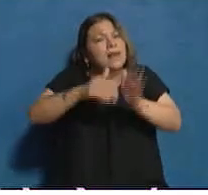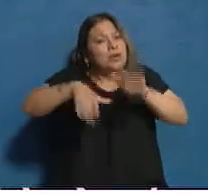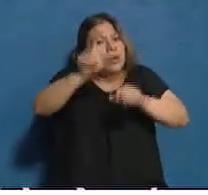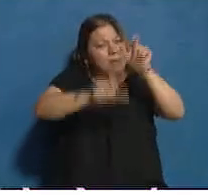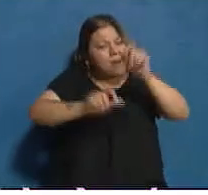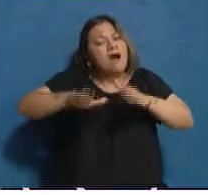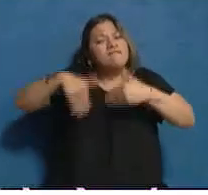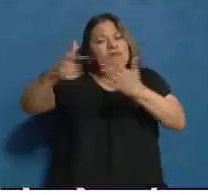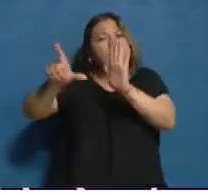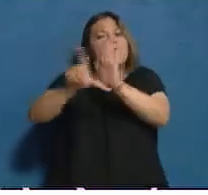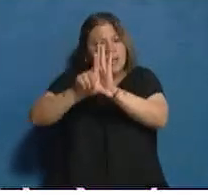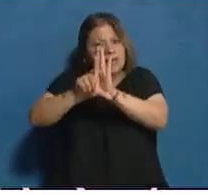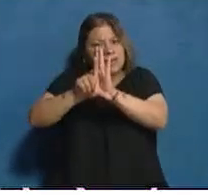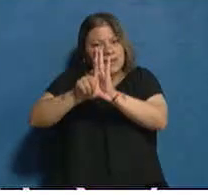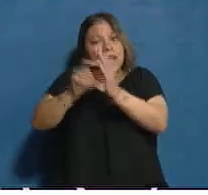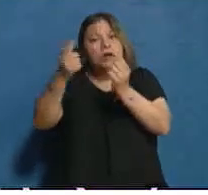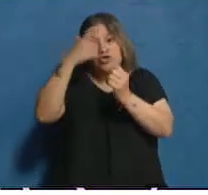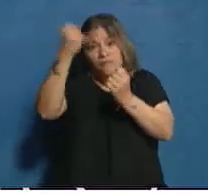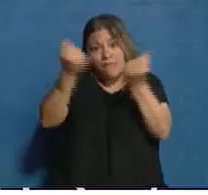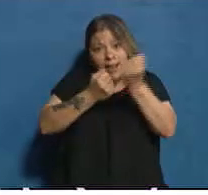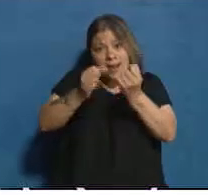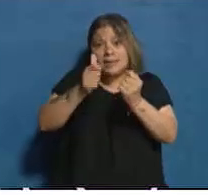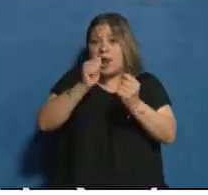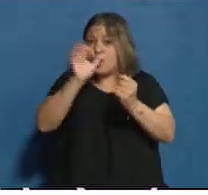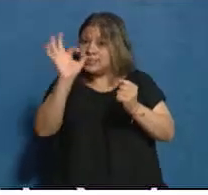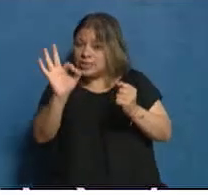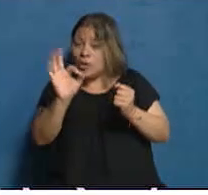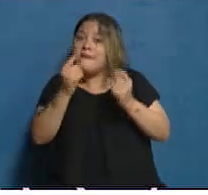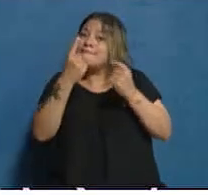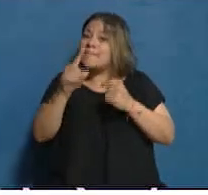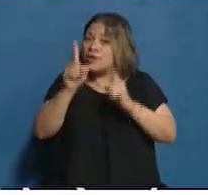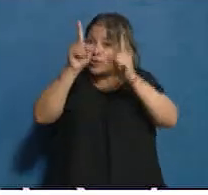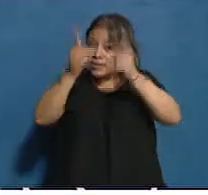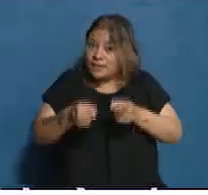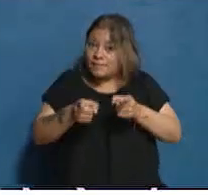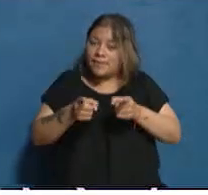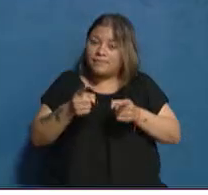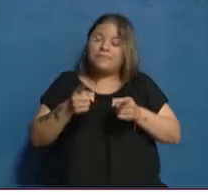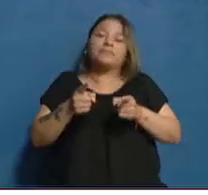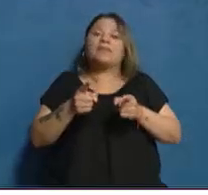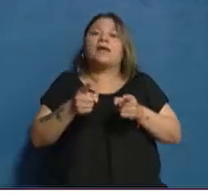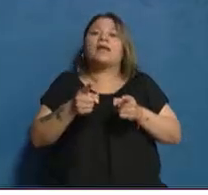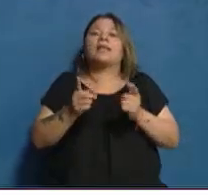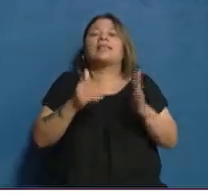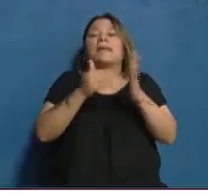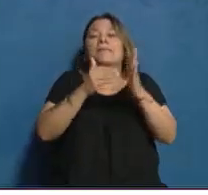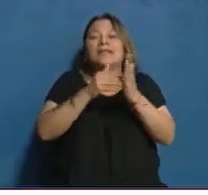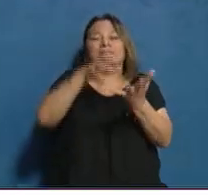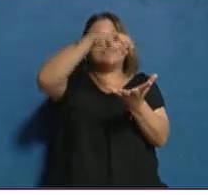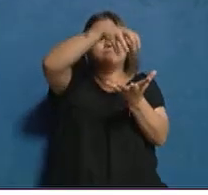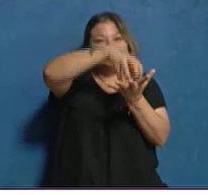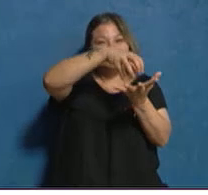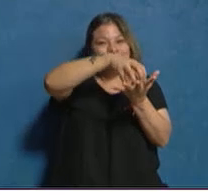a favor de la ley de tolerancia cero. Sin embargo, también hay que tener en cuenta que según datos del observatorio a